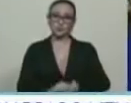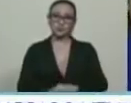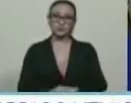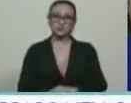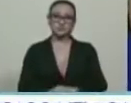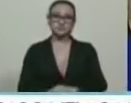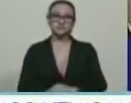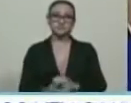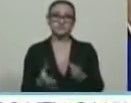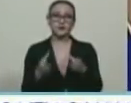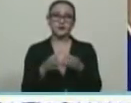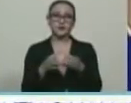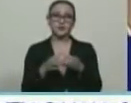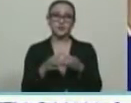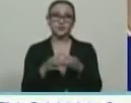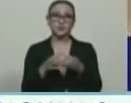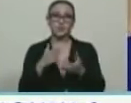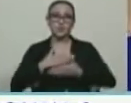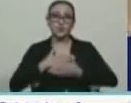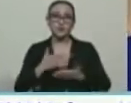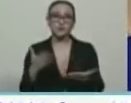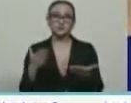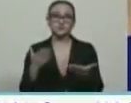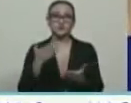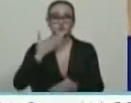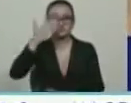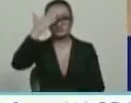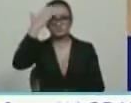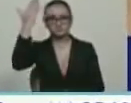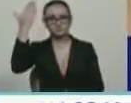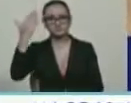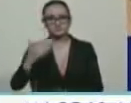La Organización de Colaboración Islámica,